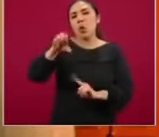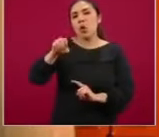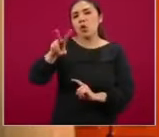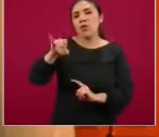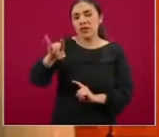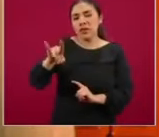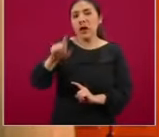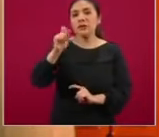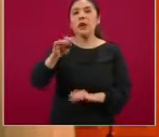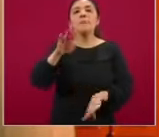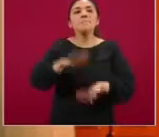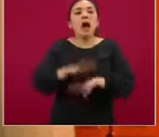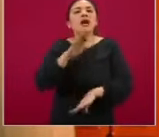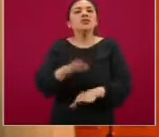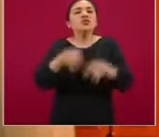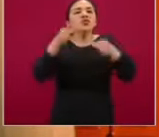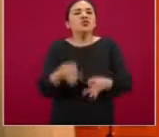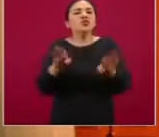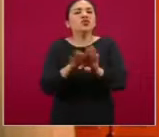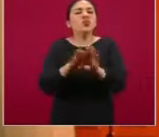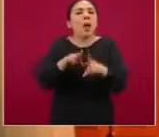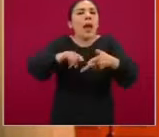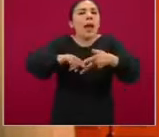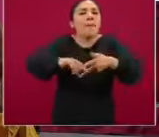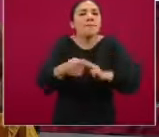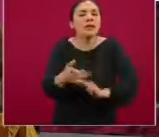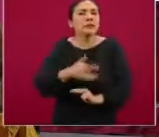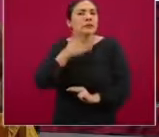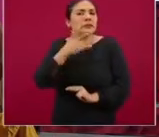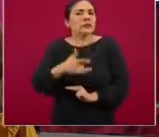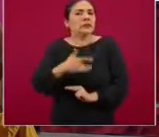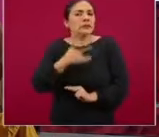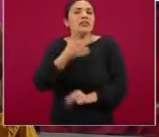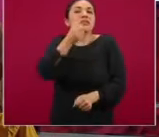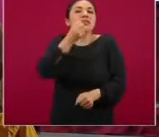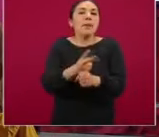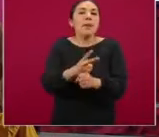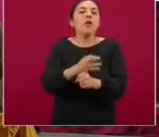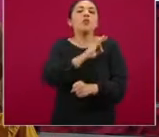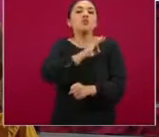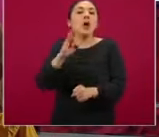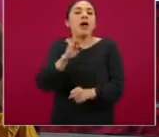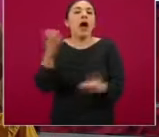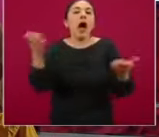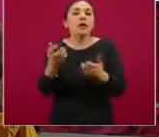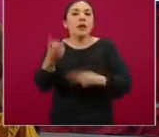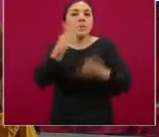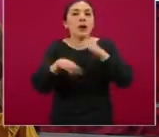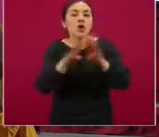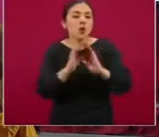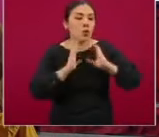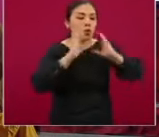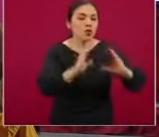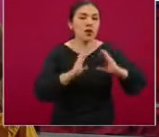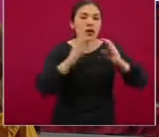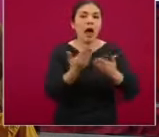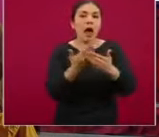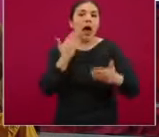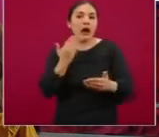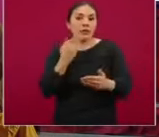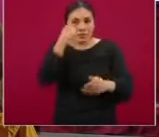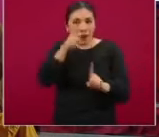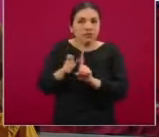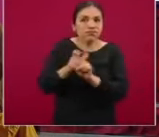digamos, lo más cercano posible al inicio de la sintomatología, por lo tanto nos permiten generar las mejores medidas de respuesta y